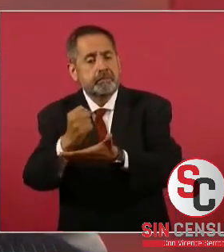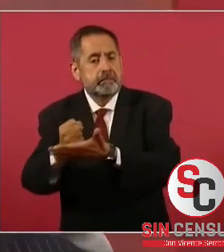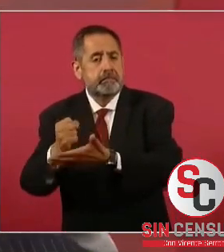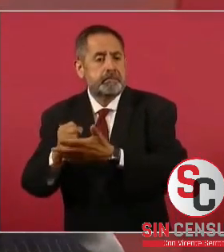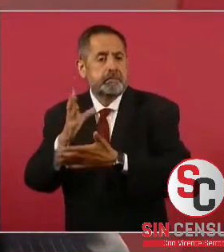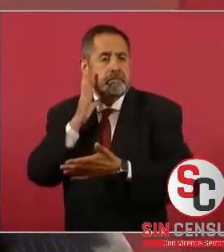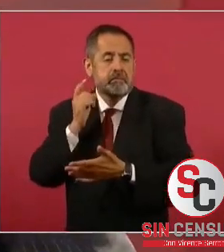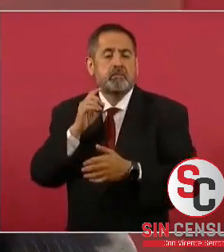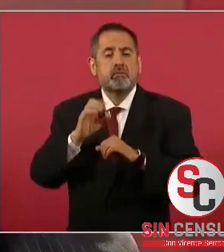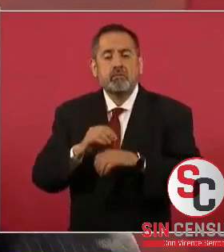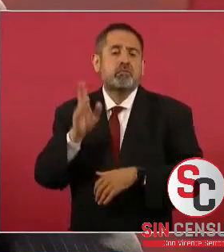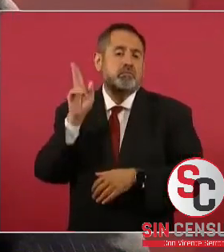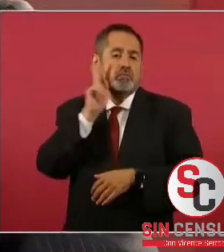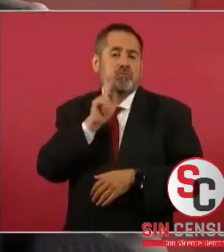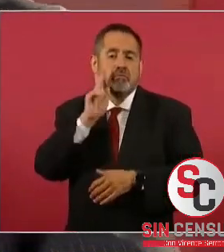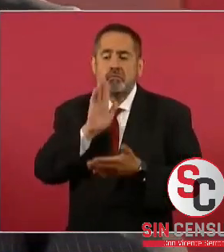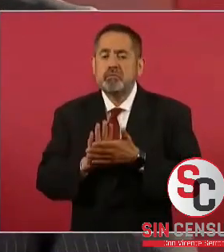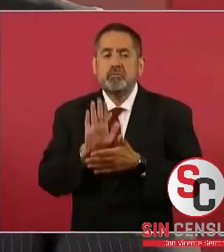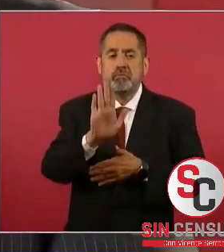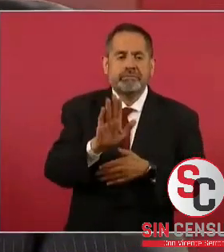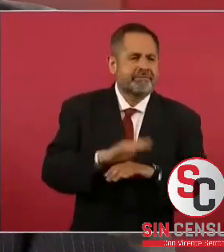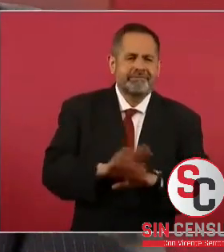que comprobar nada.